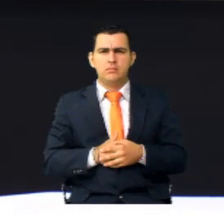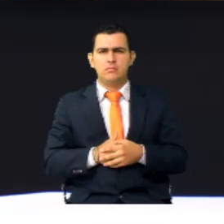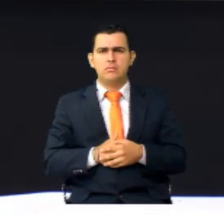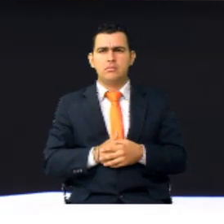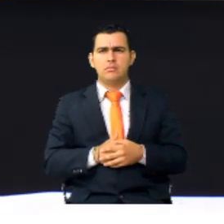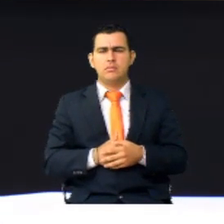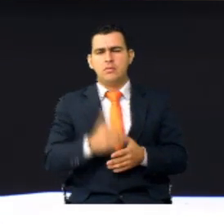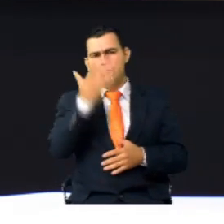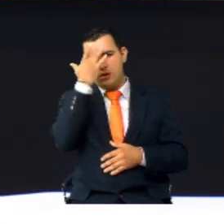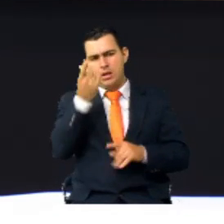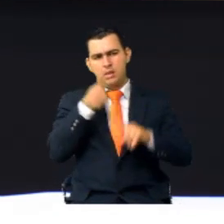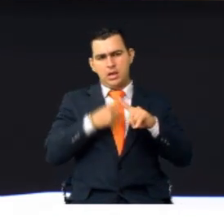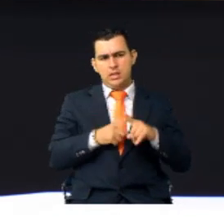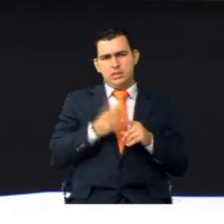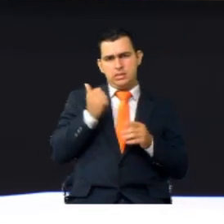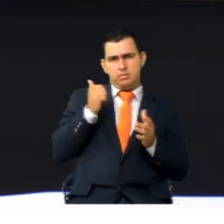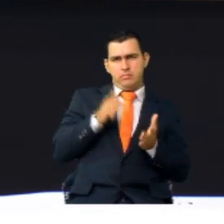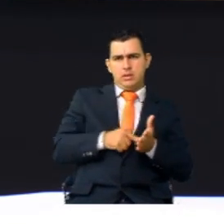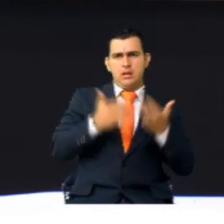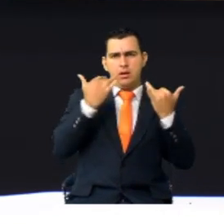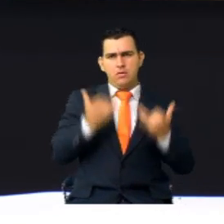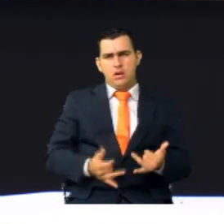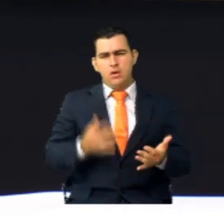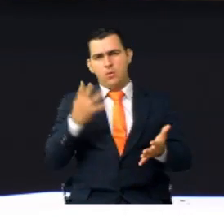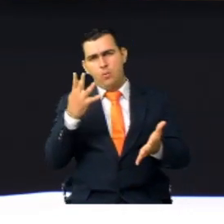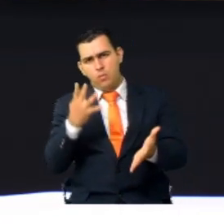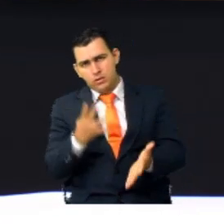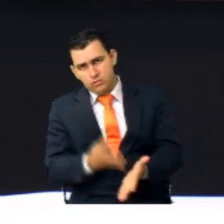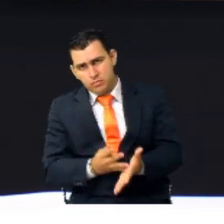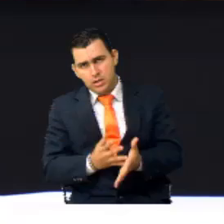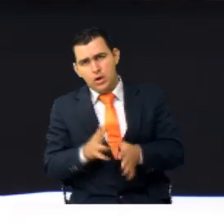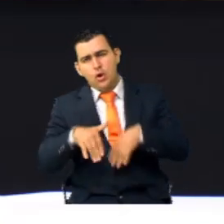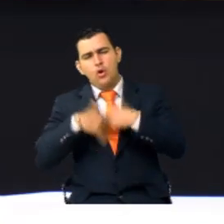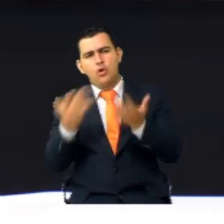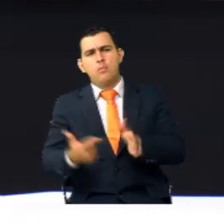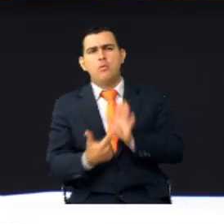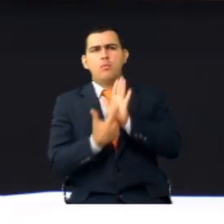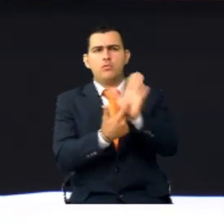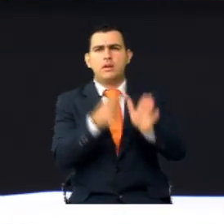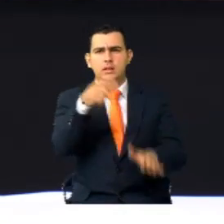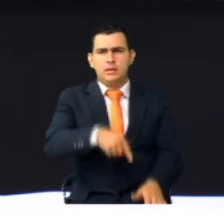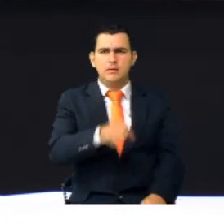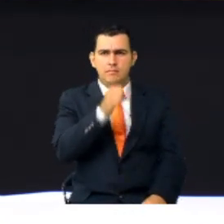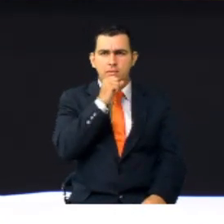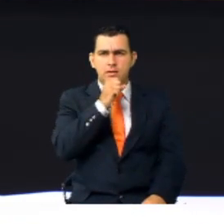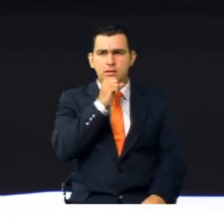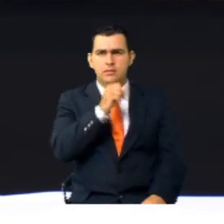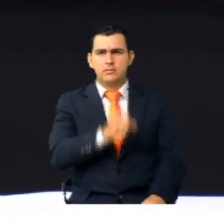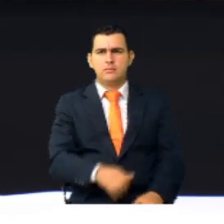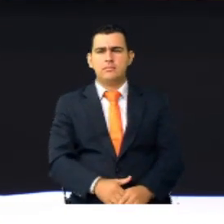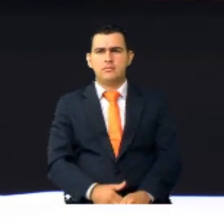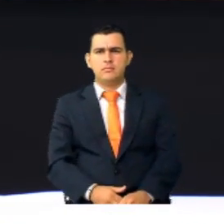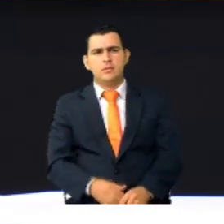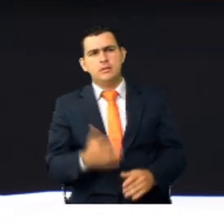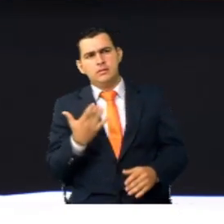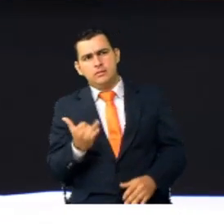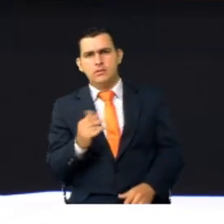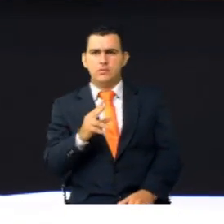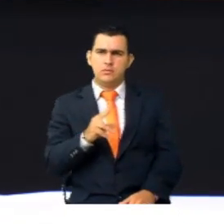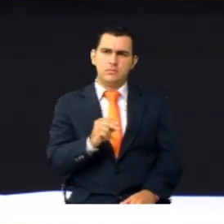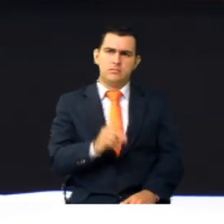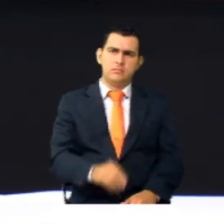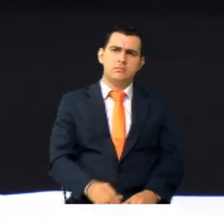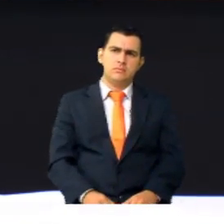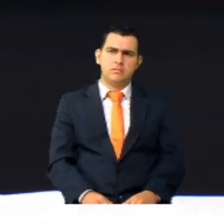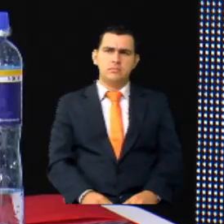antes eran 10.000, ahora 4.000 viviendas? ¿Cómo argumenta usted o le demuestra a la Barranca Bermeja que de verdad son creíbles estas